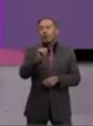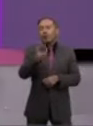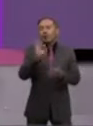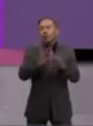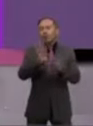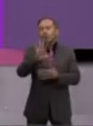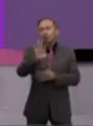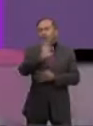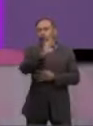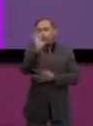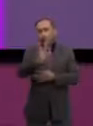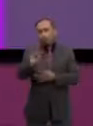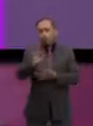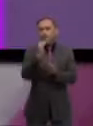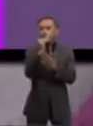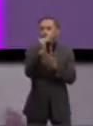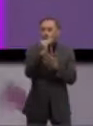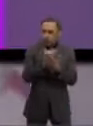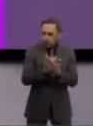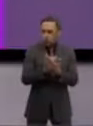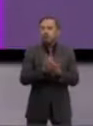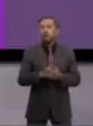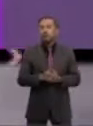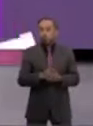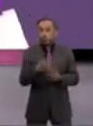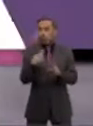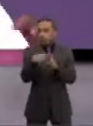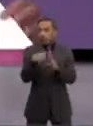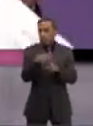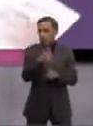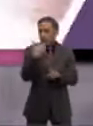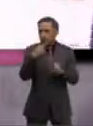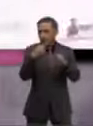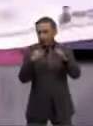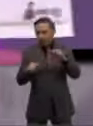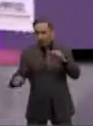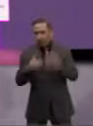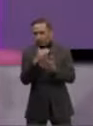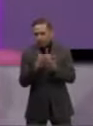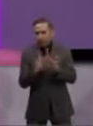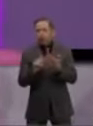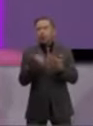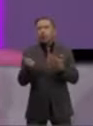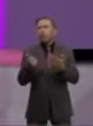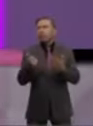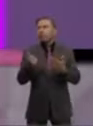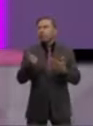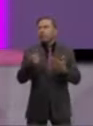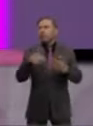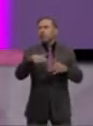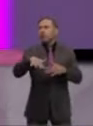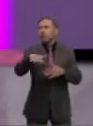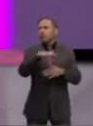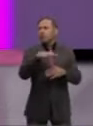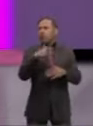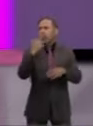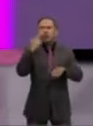49.5% a la baja. Buenas cifras. Robo total del fuero común disminuye